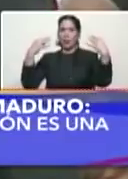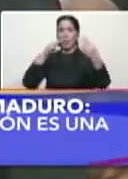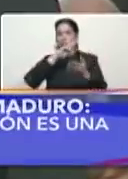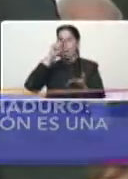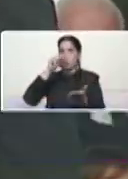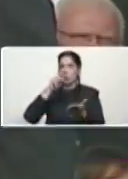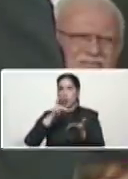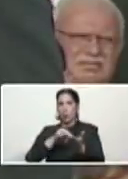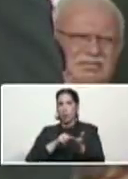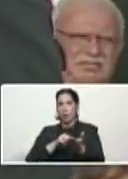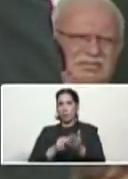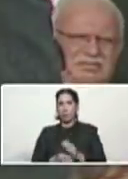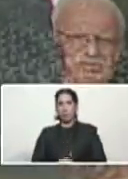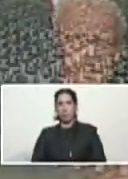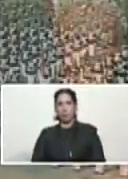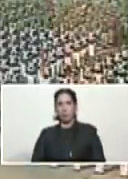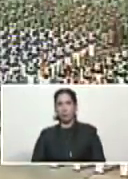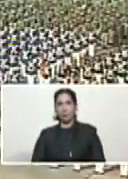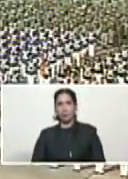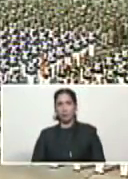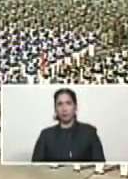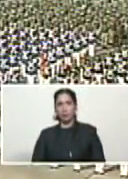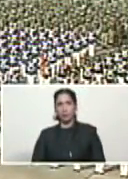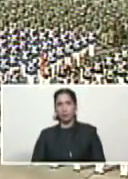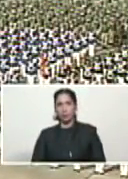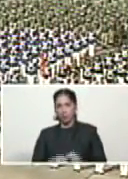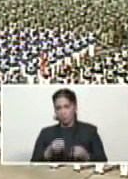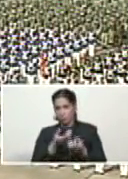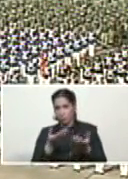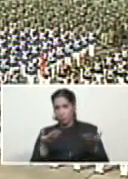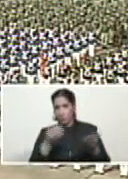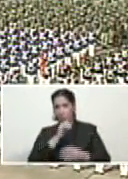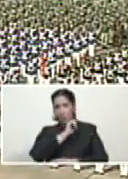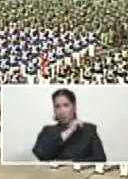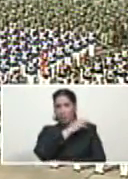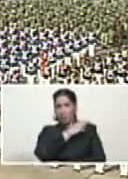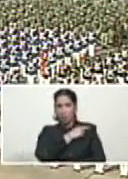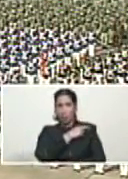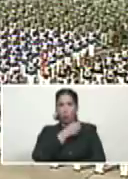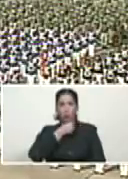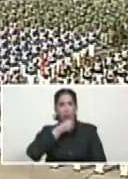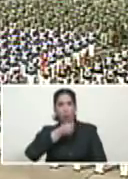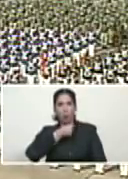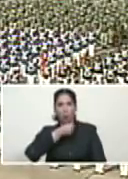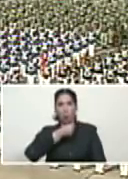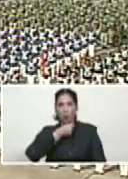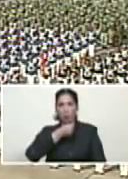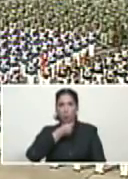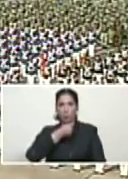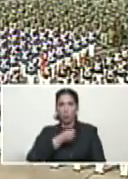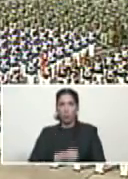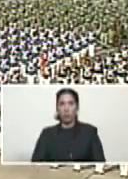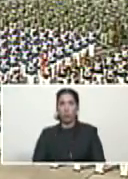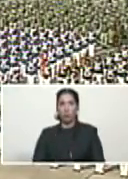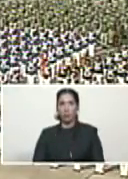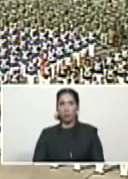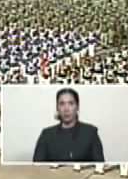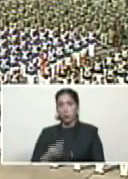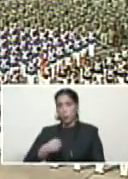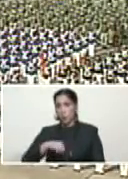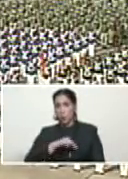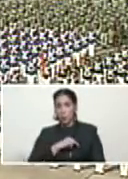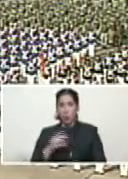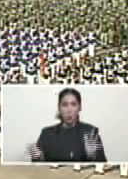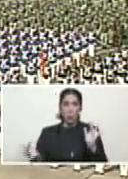si es posible, señores directores de medios de comunicación, estamos en